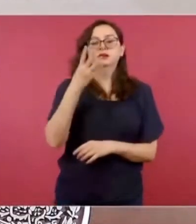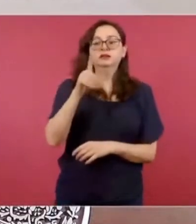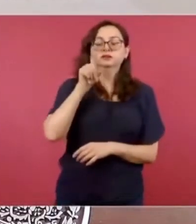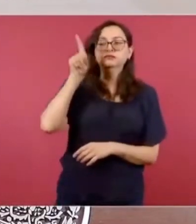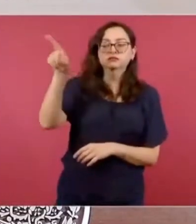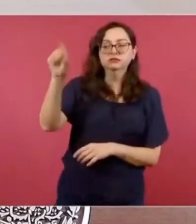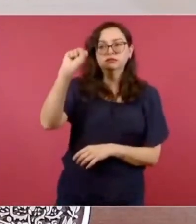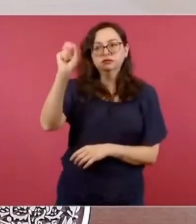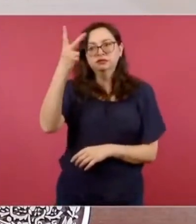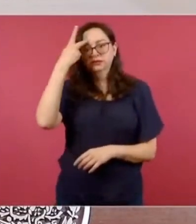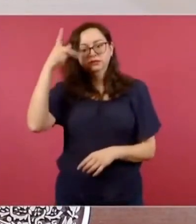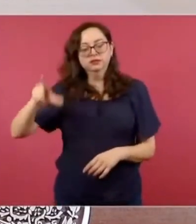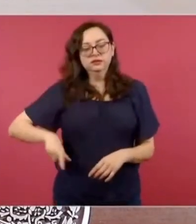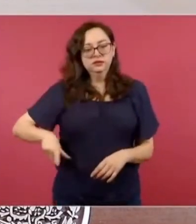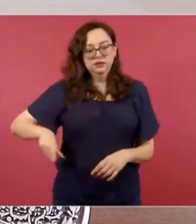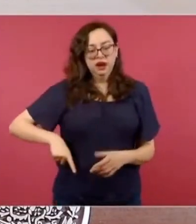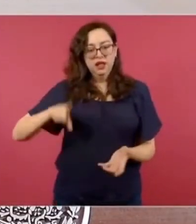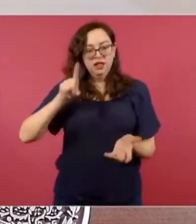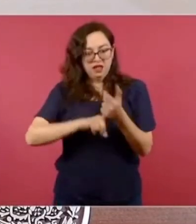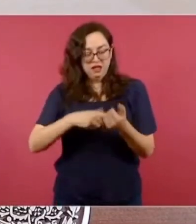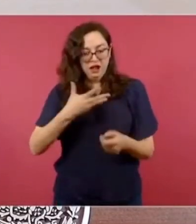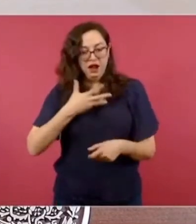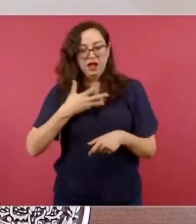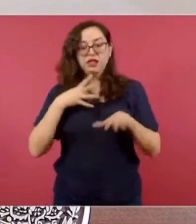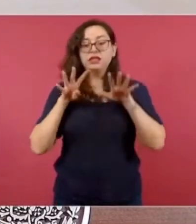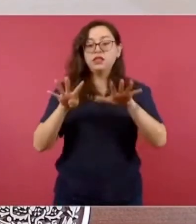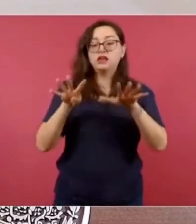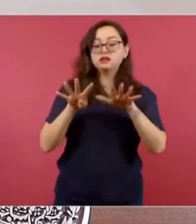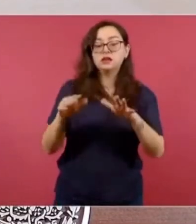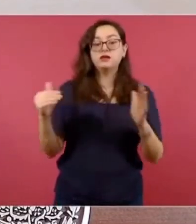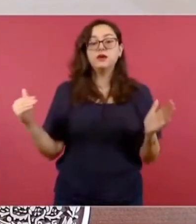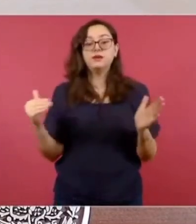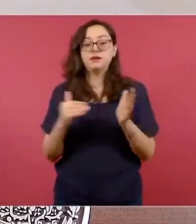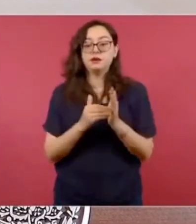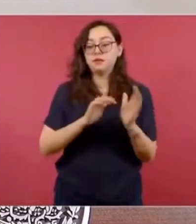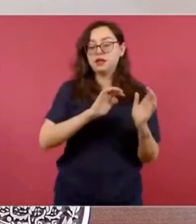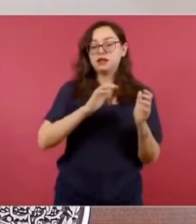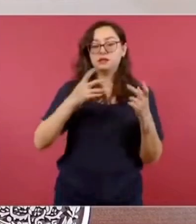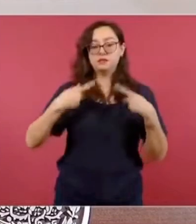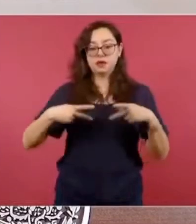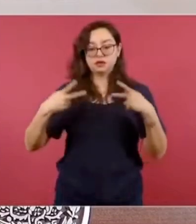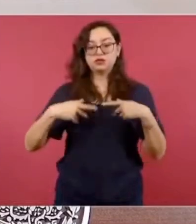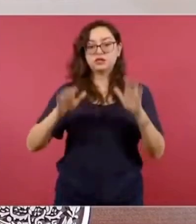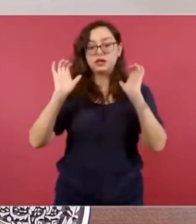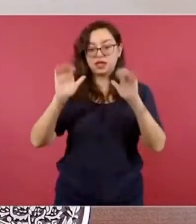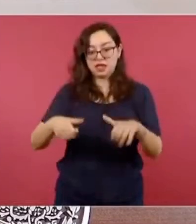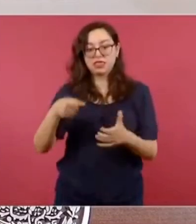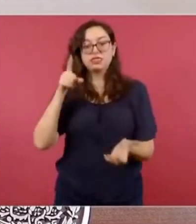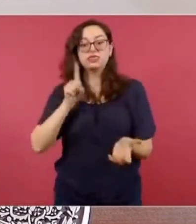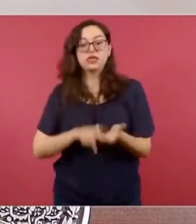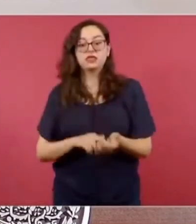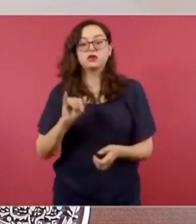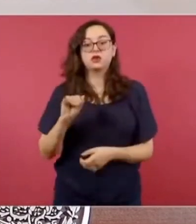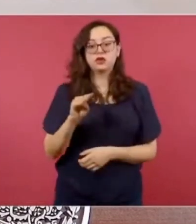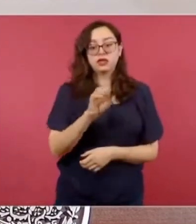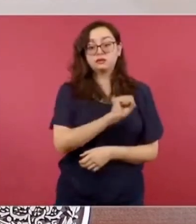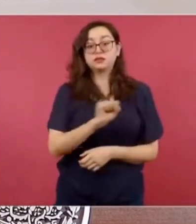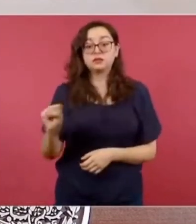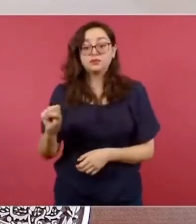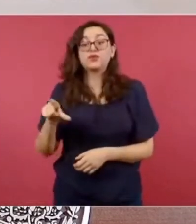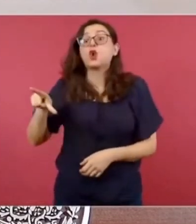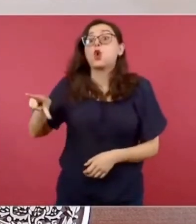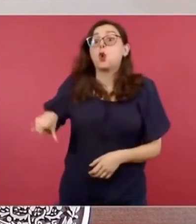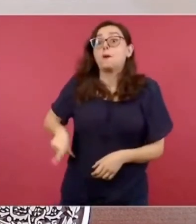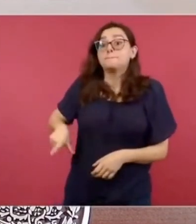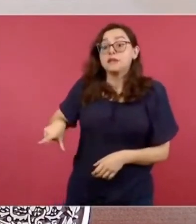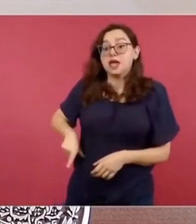con 19,549 puestos de trabajo registrados en el IMSS, es decir, el Gobierno del Estado como